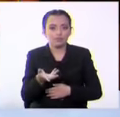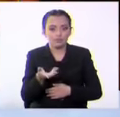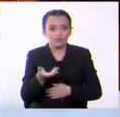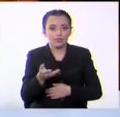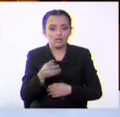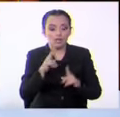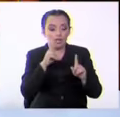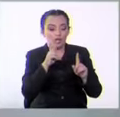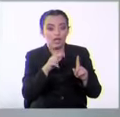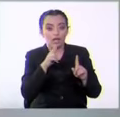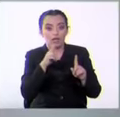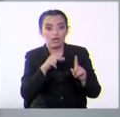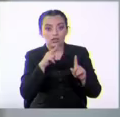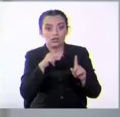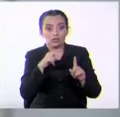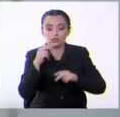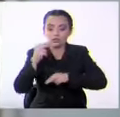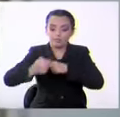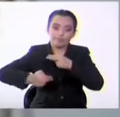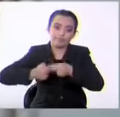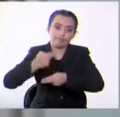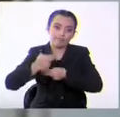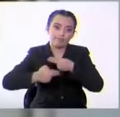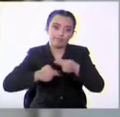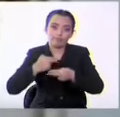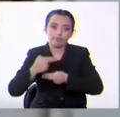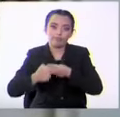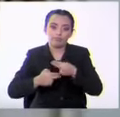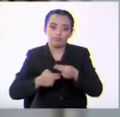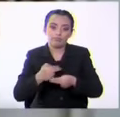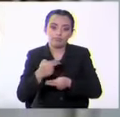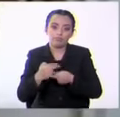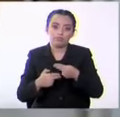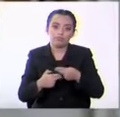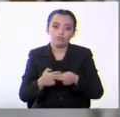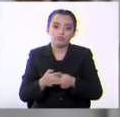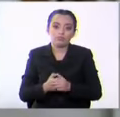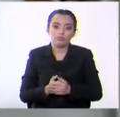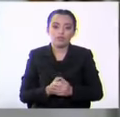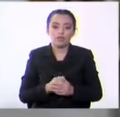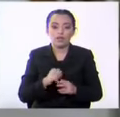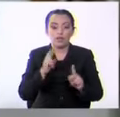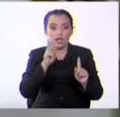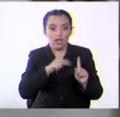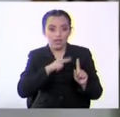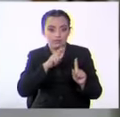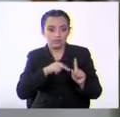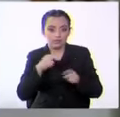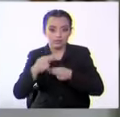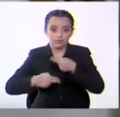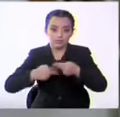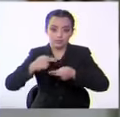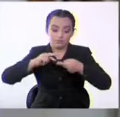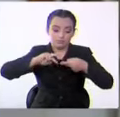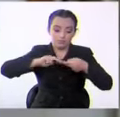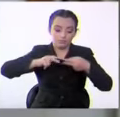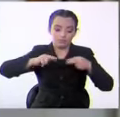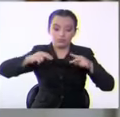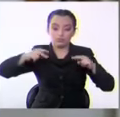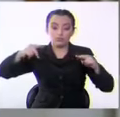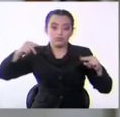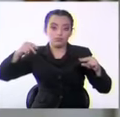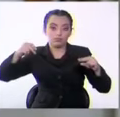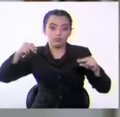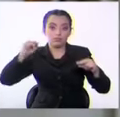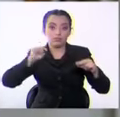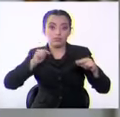son heredables. Las características heredables son aquellas que se codifican en los genes, y los genes son